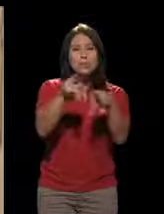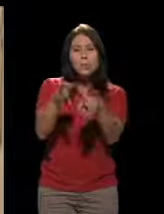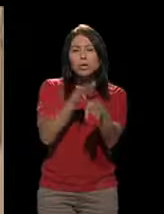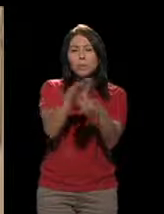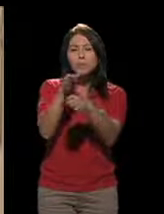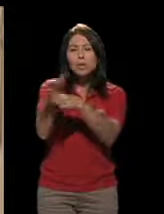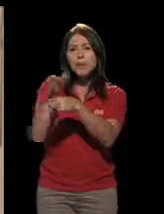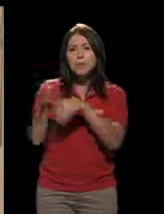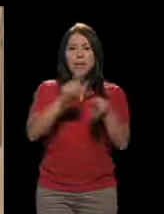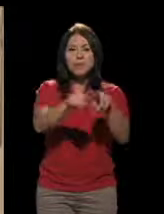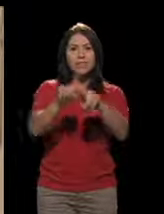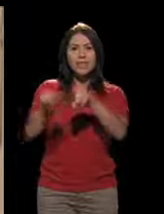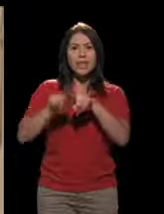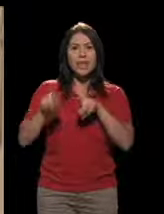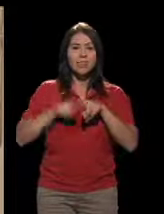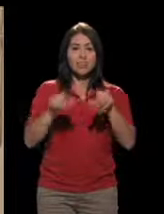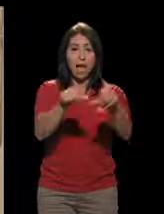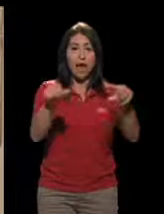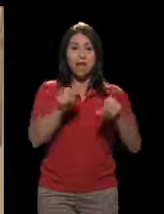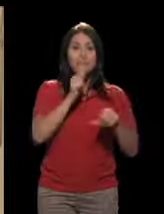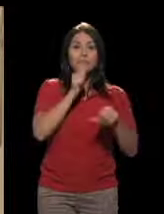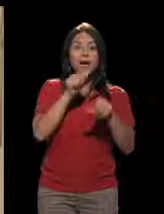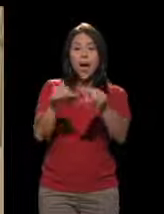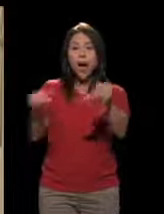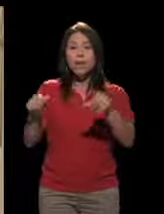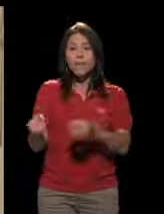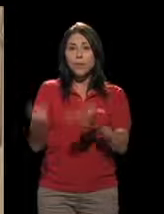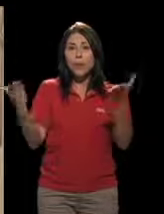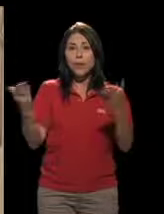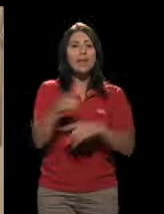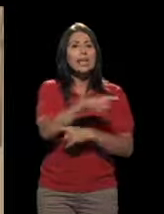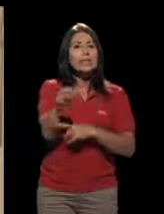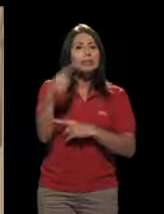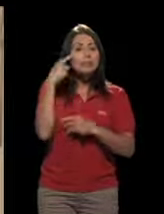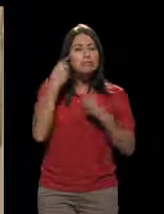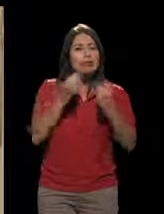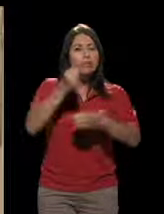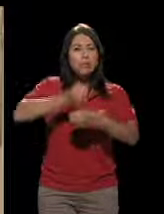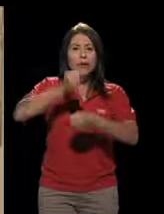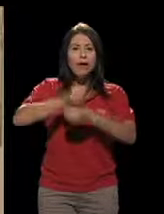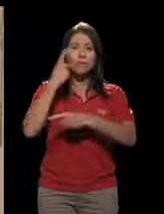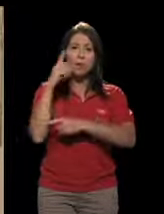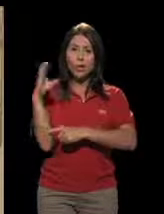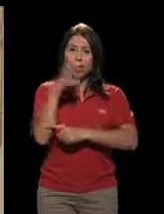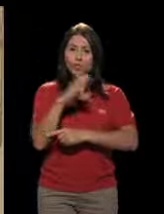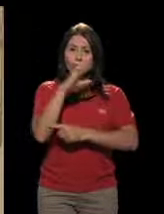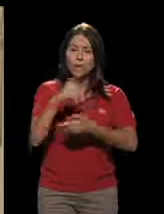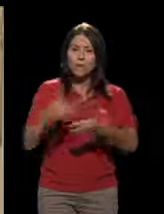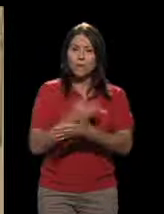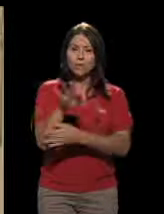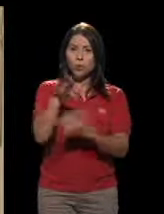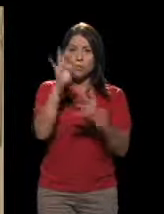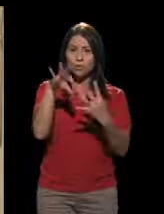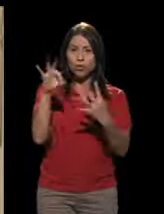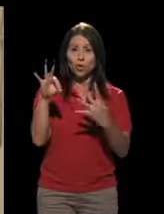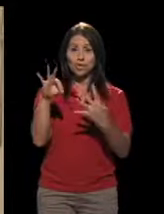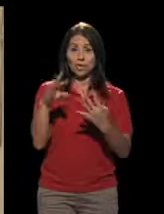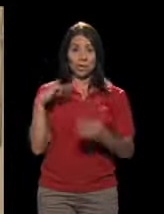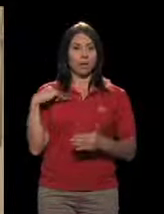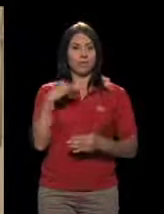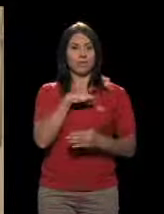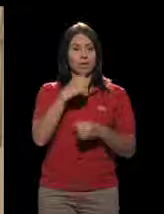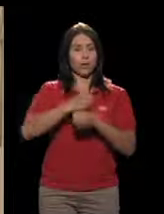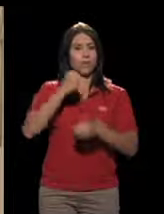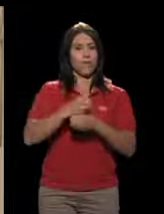interdisciplinario, tanto desde lo privado como desde lo público, buscando nuevas opciones de que el Ministerio de Trabajo, que es el ente